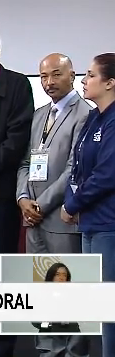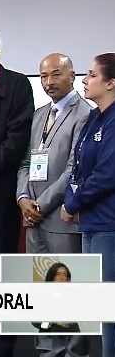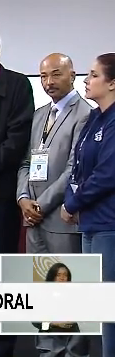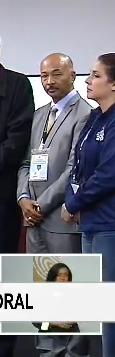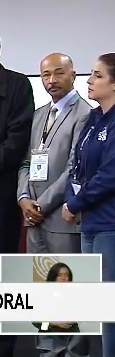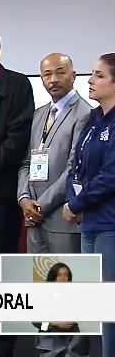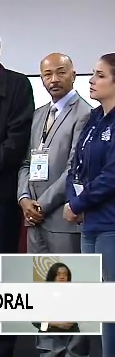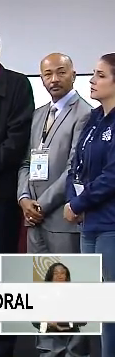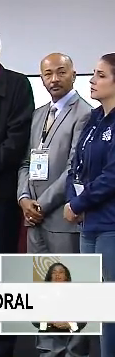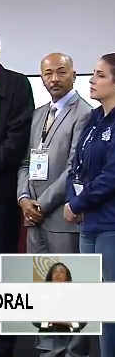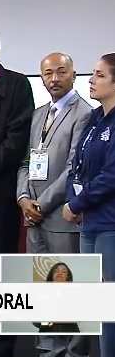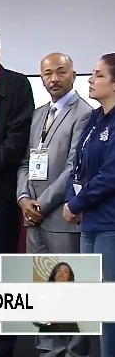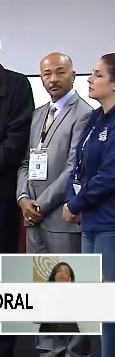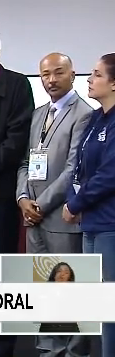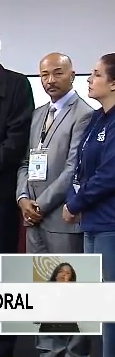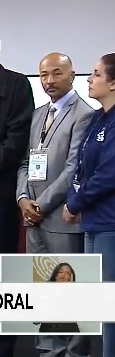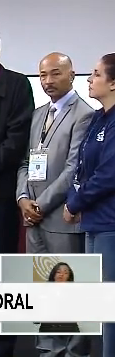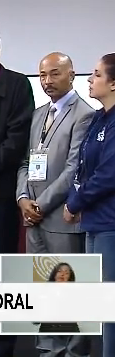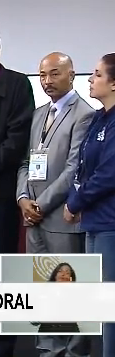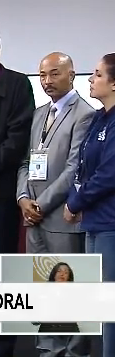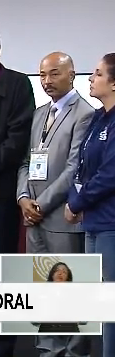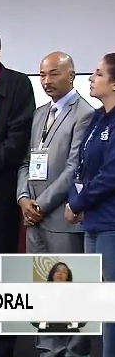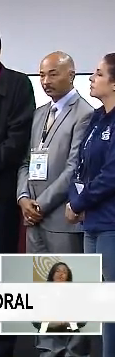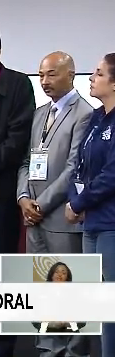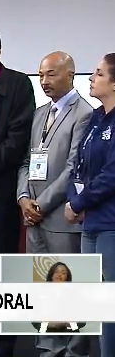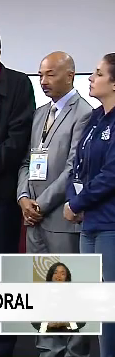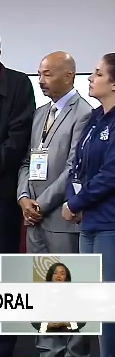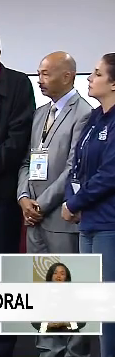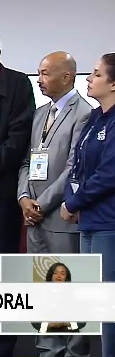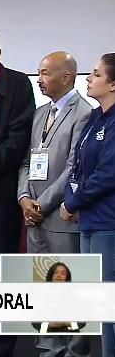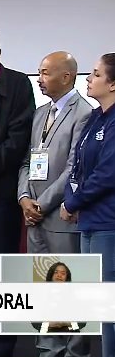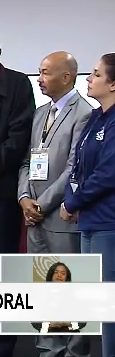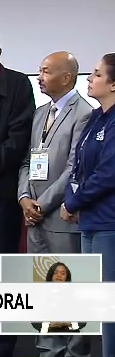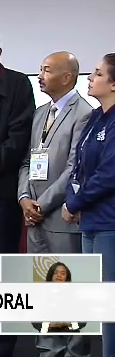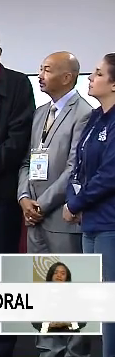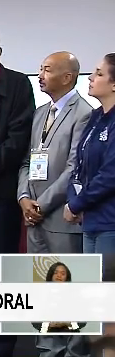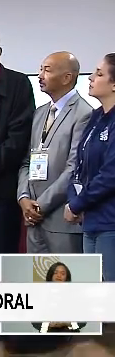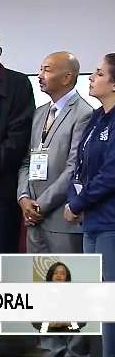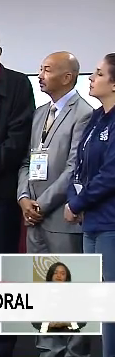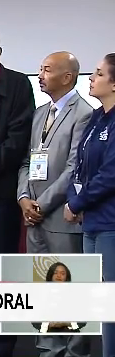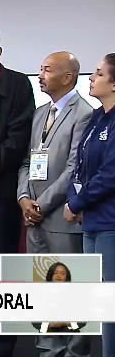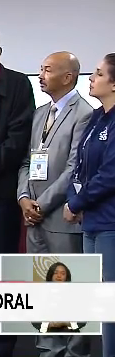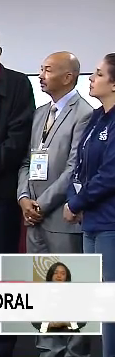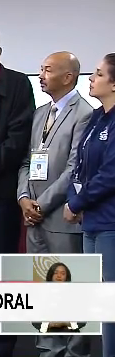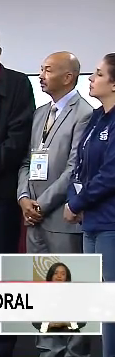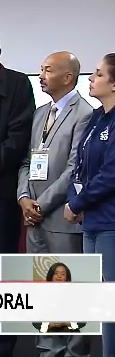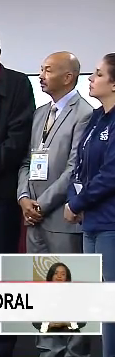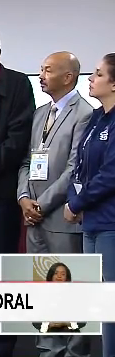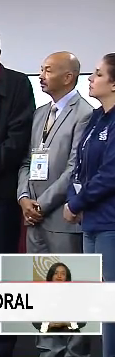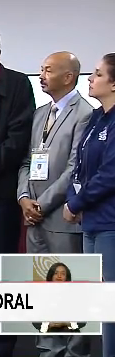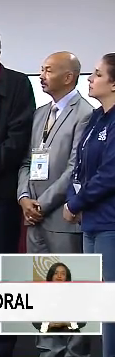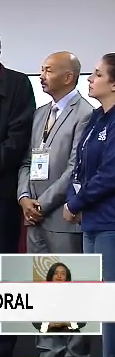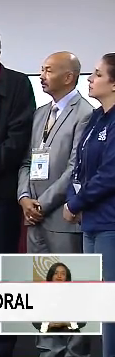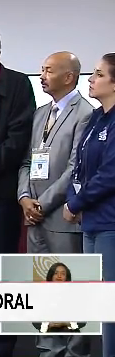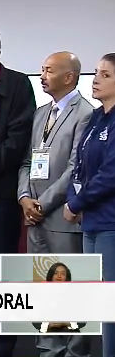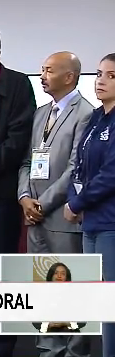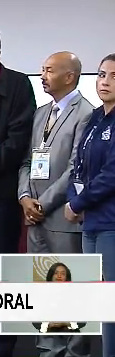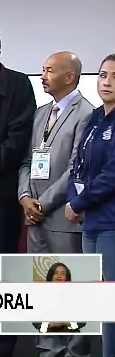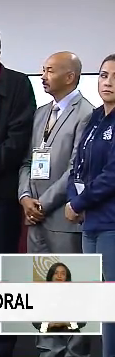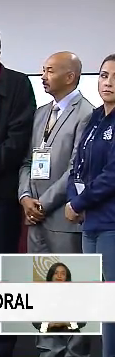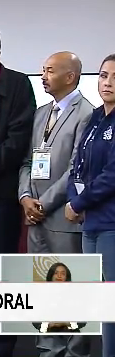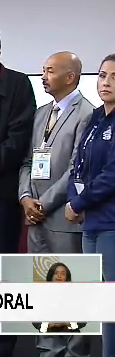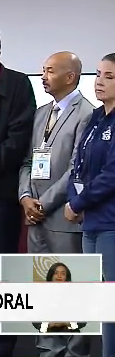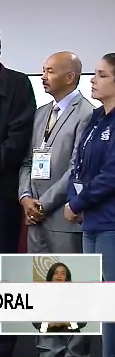elecciones suspendidas. ¿Qué piensa usted que deberá ser el balance al final de todo este proceso y la